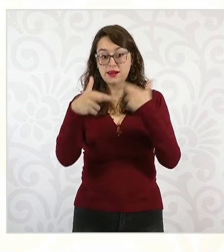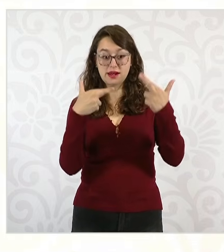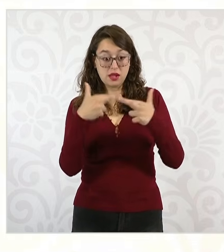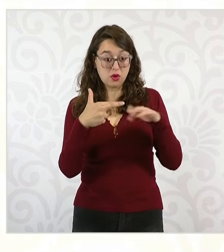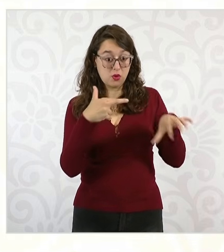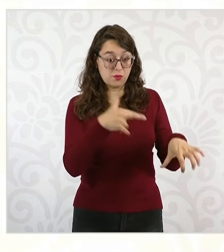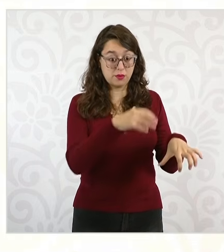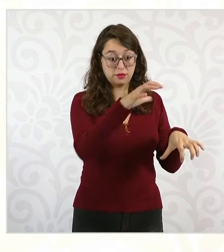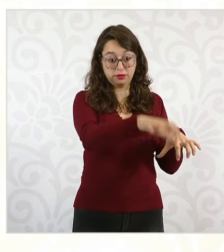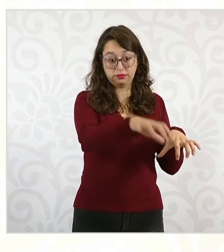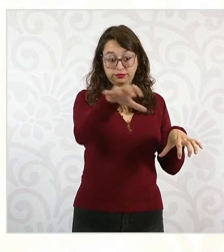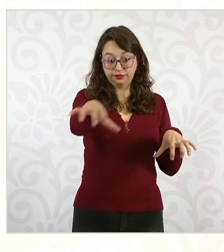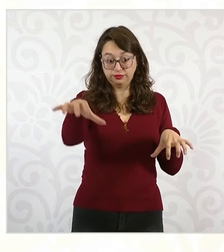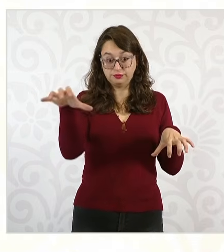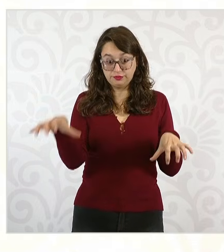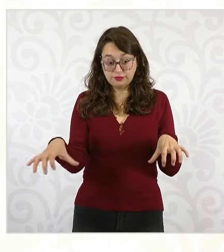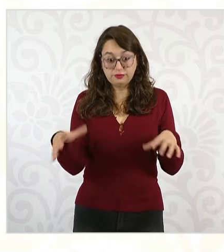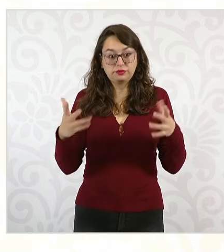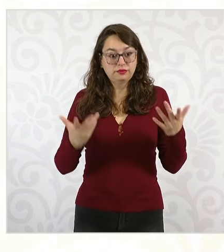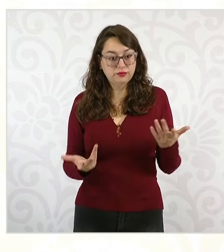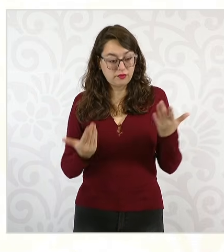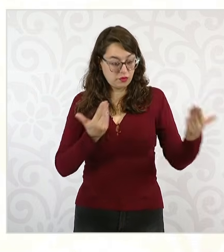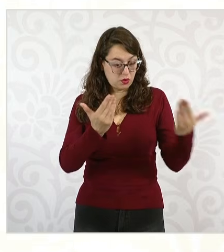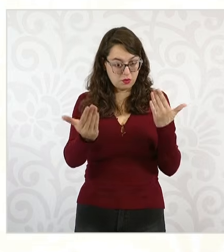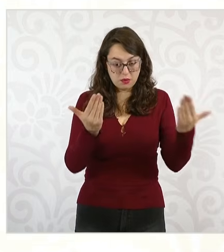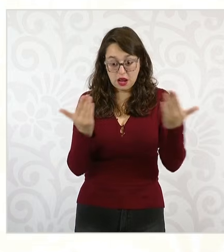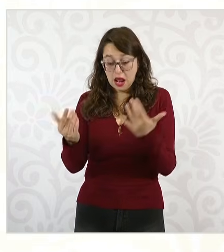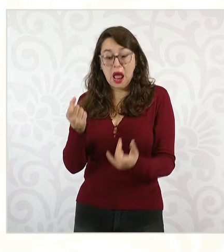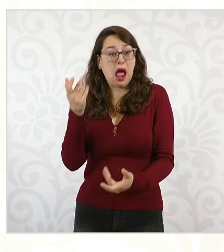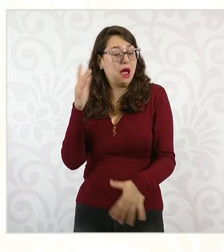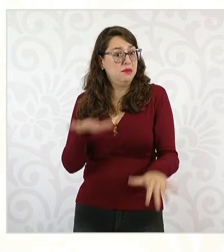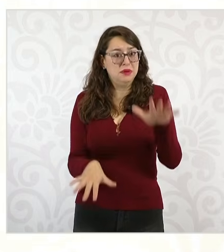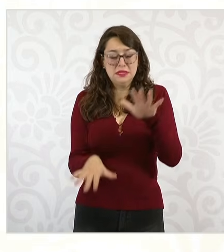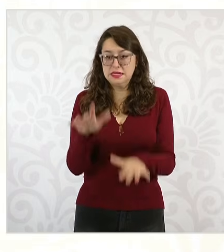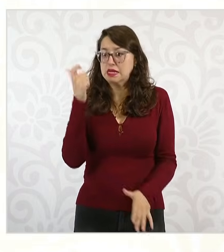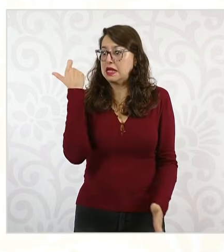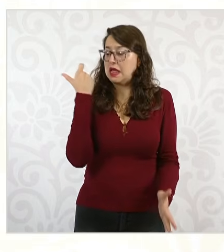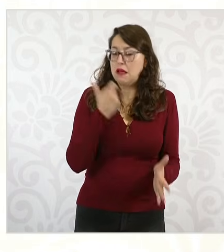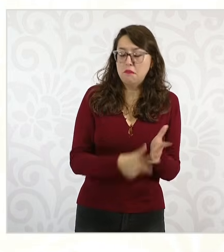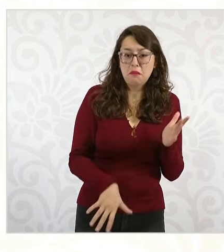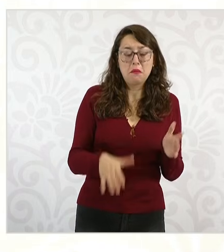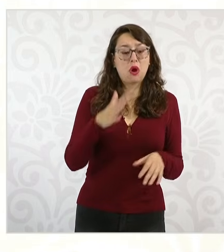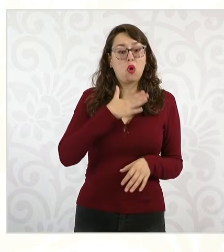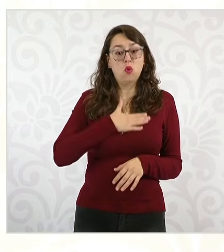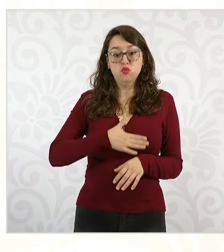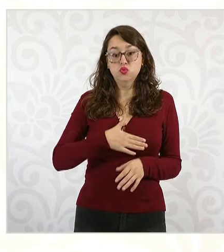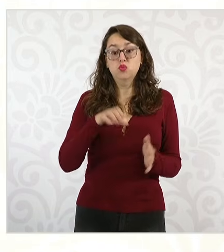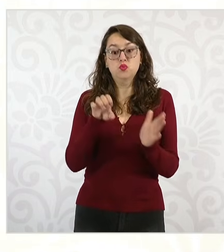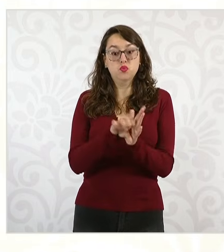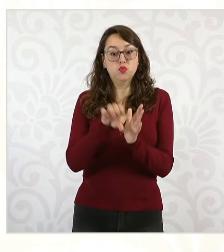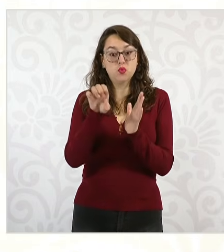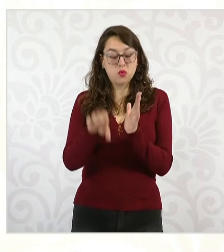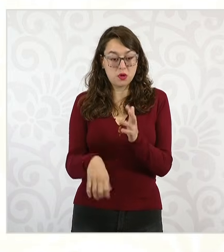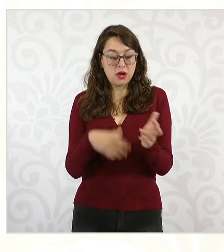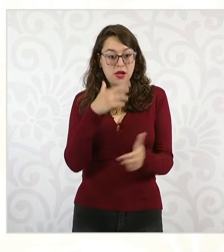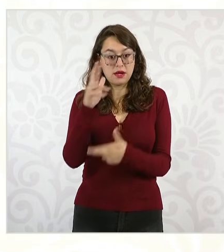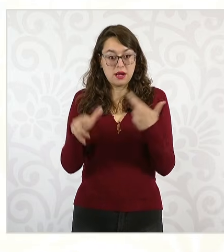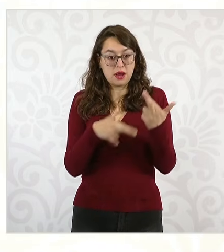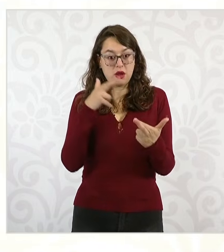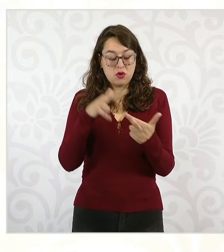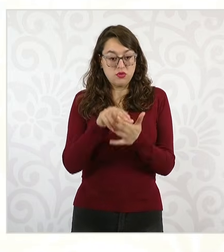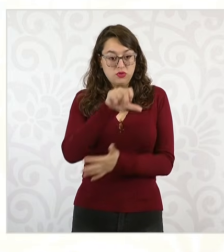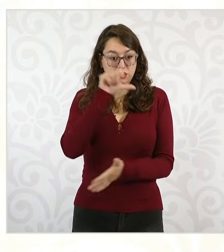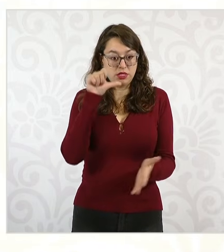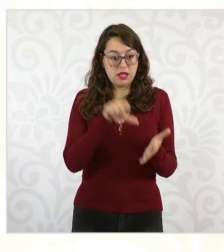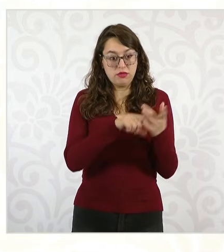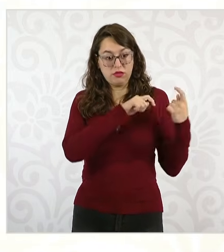regiones ubicar en dónde pueden comprar mucho más barata o a precios justos. Por ejemplo, tenemos en esta región que en centrales de